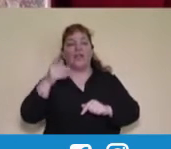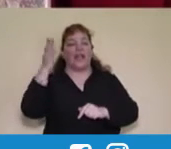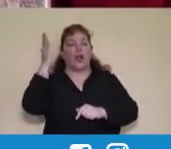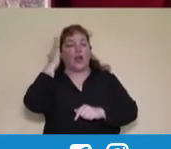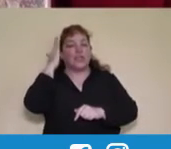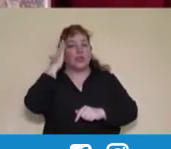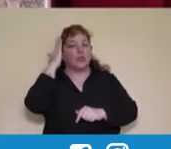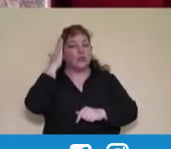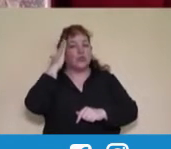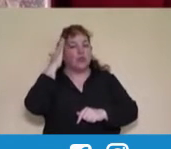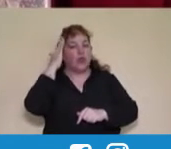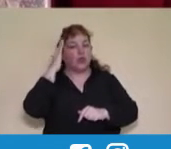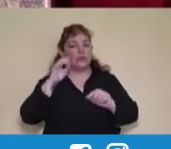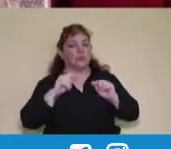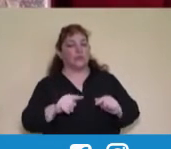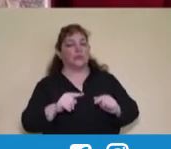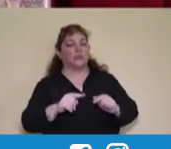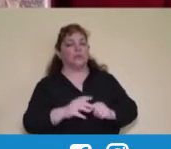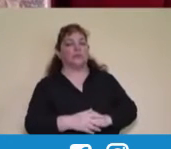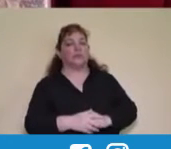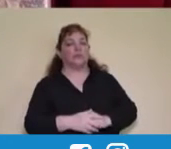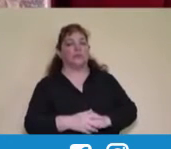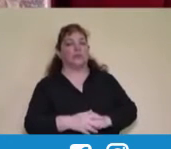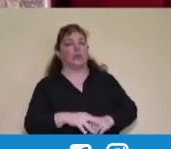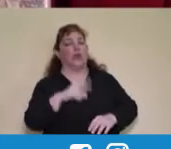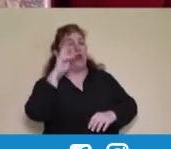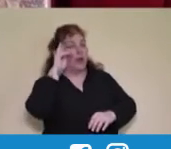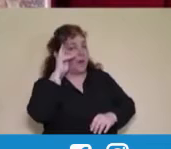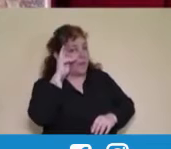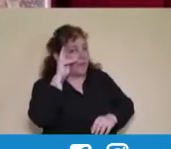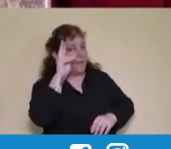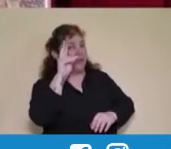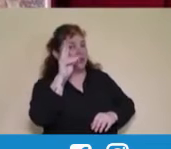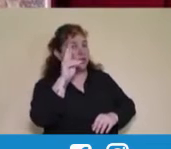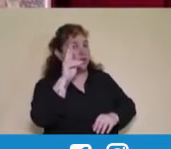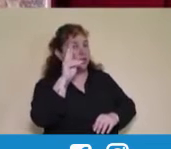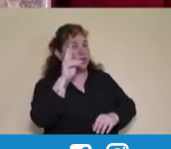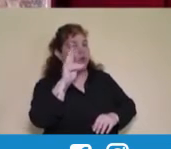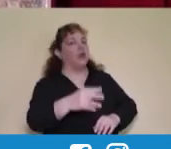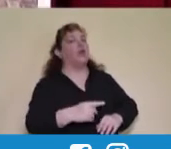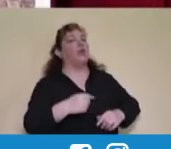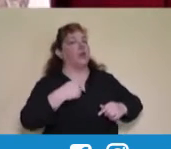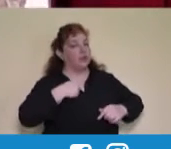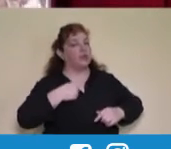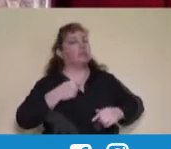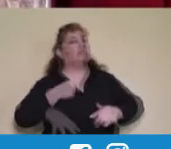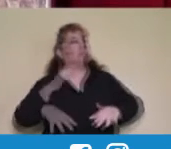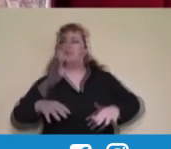Constitución, honrando la palabra que empeñé con cada uno de los salteños durante mi campaña.